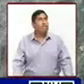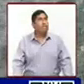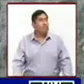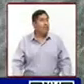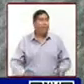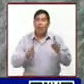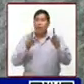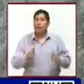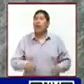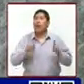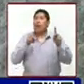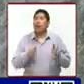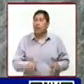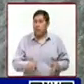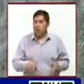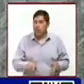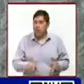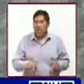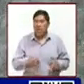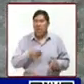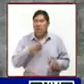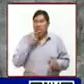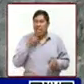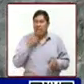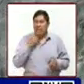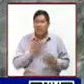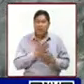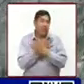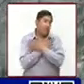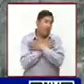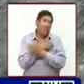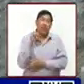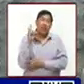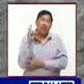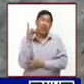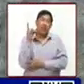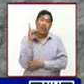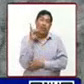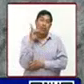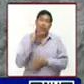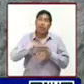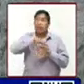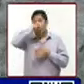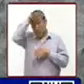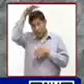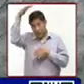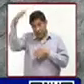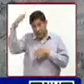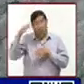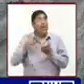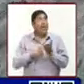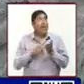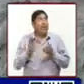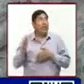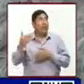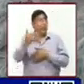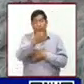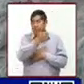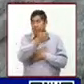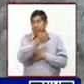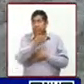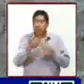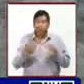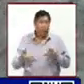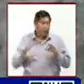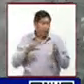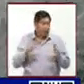Es que la gente justifica el nombre de cementerio La Llamita a la forma que tiene el cerro. Esta curva, por